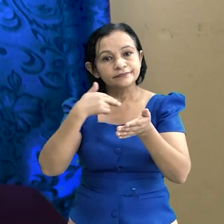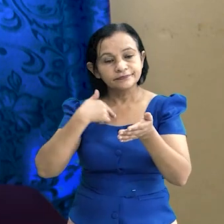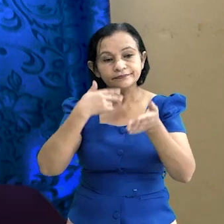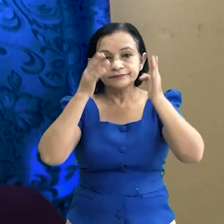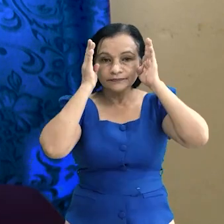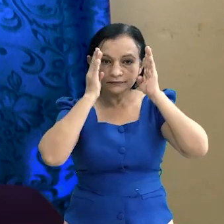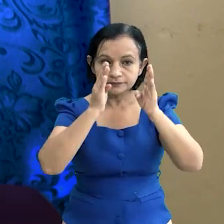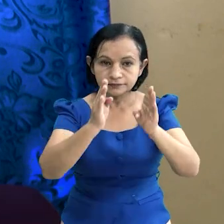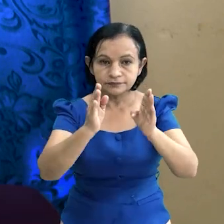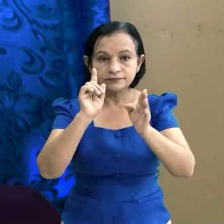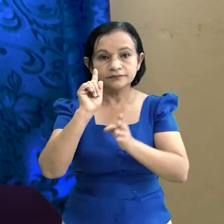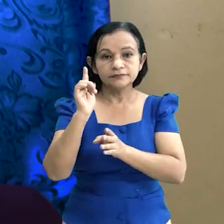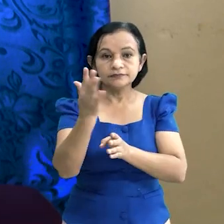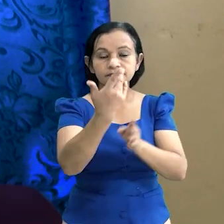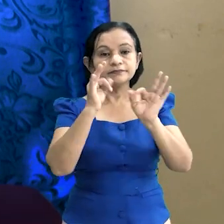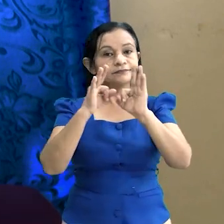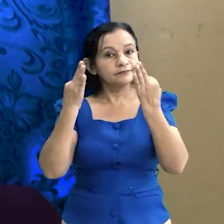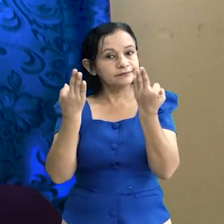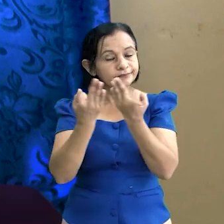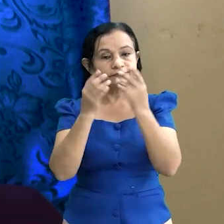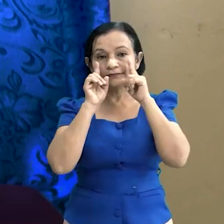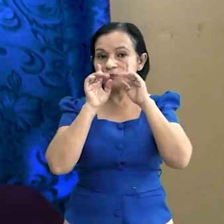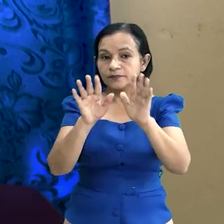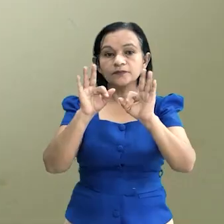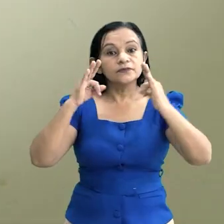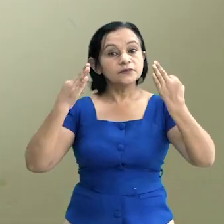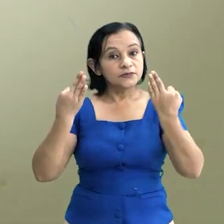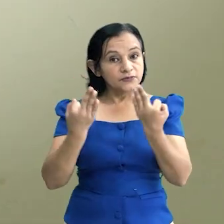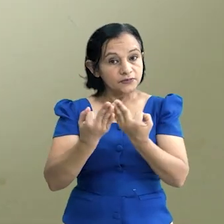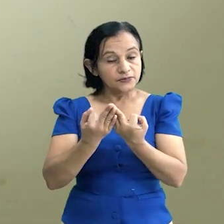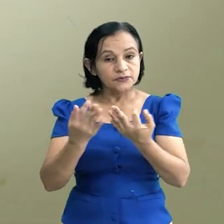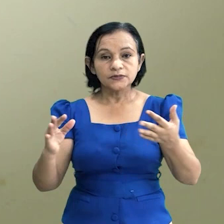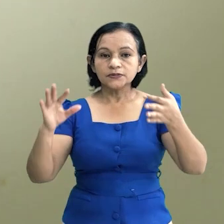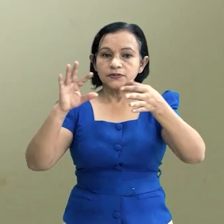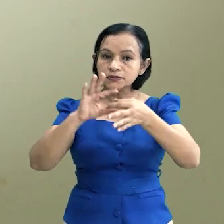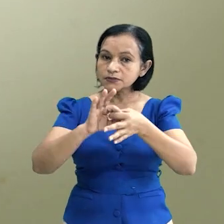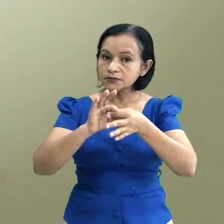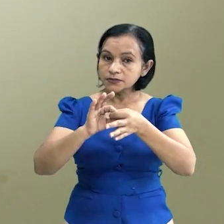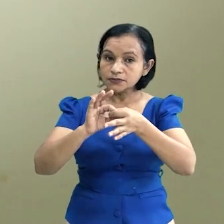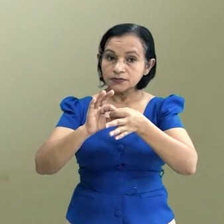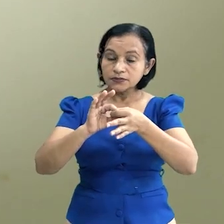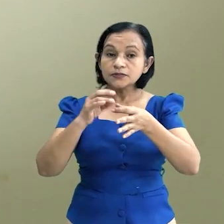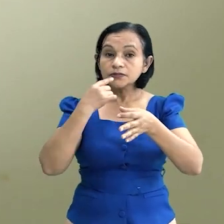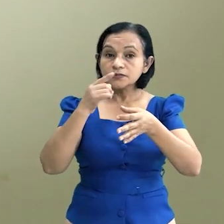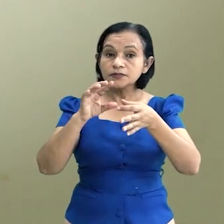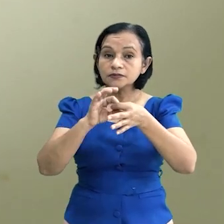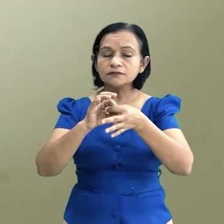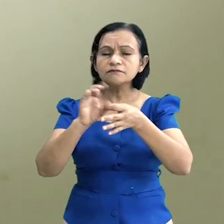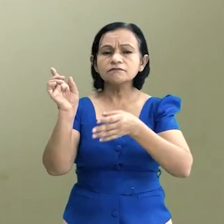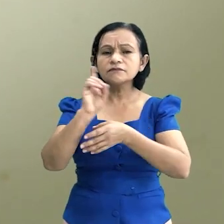la atención de toda la familia, la atención y la protección de esta familia. Los Unidos, en